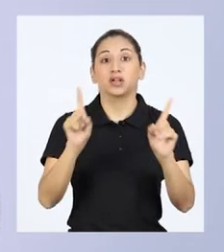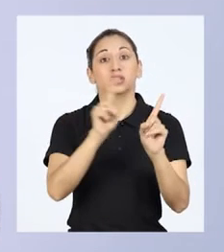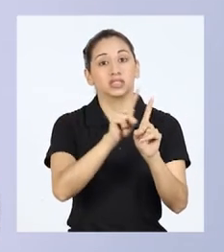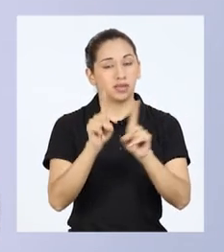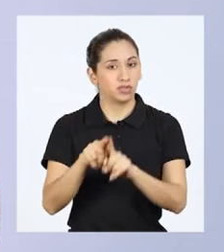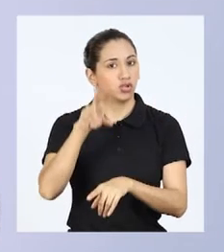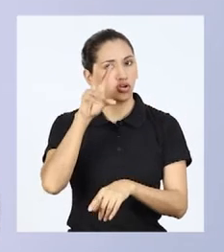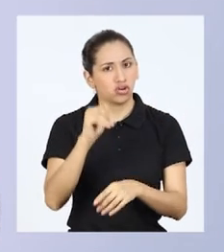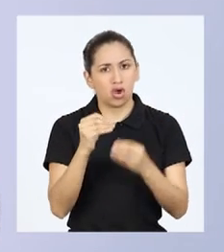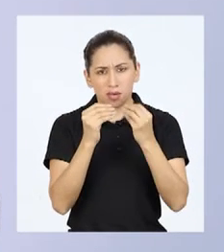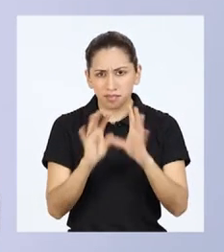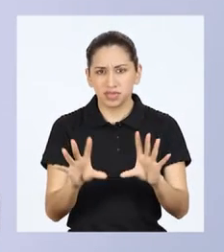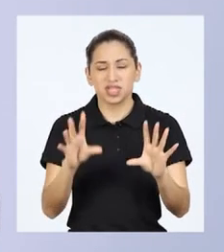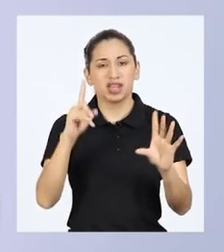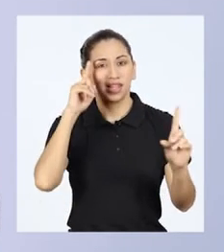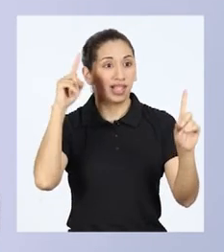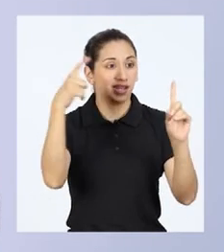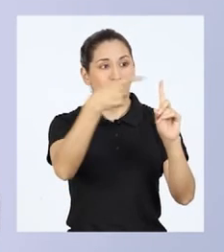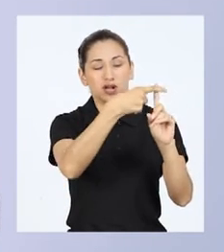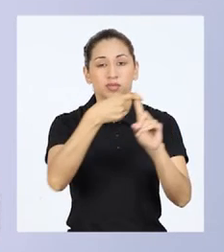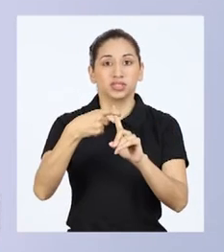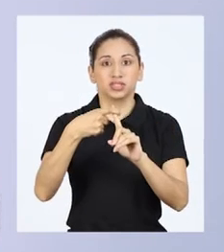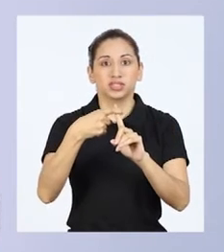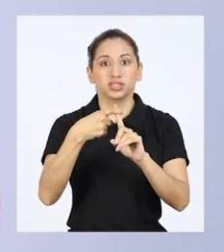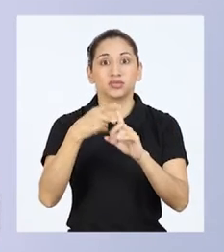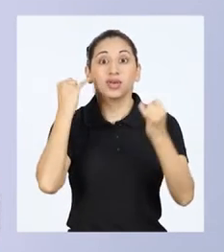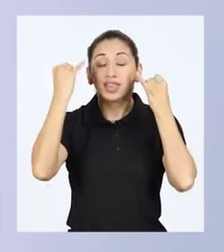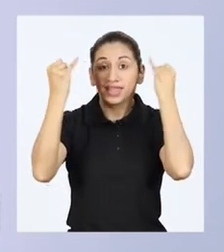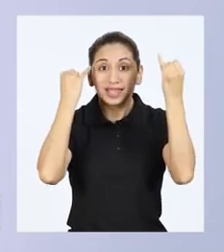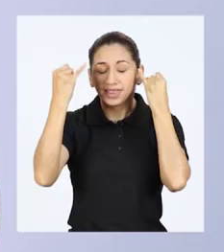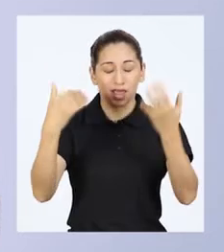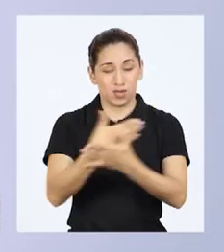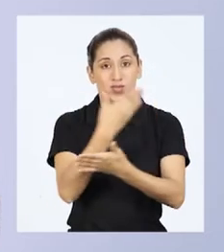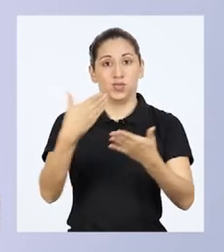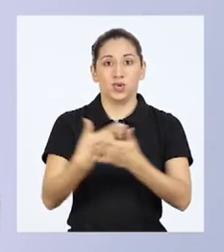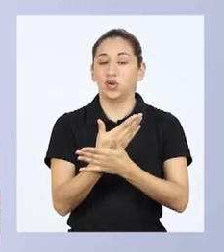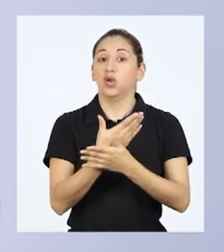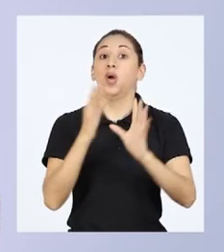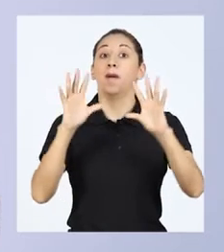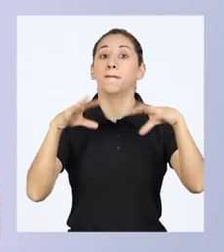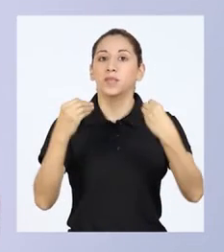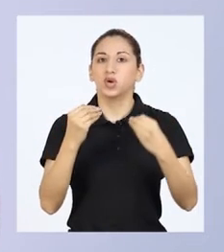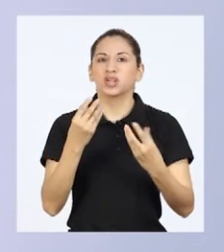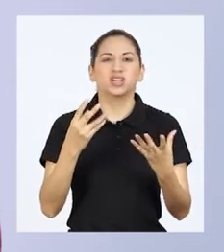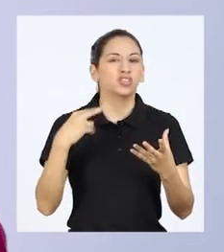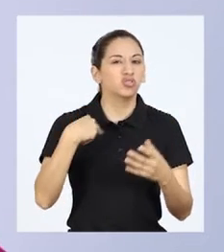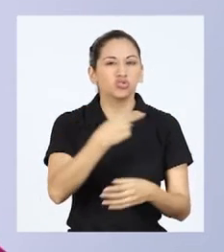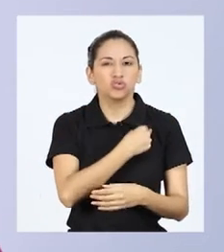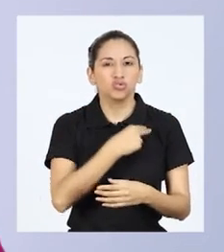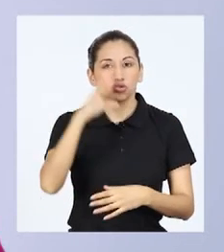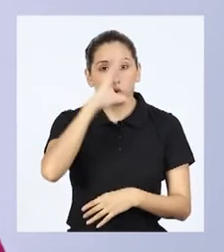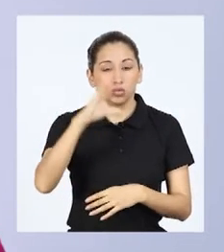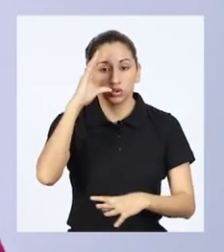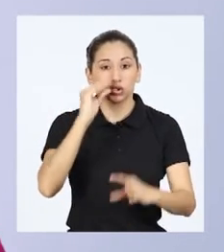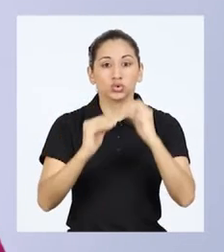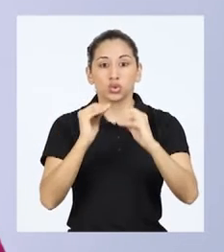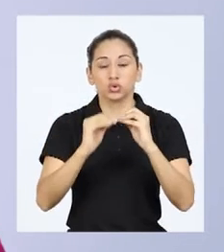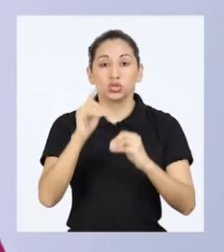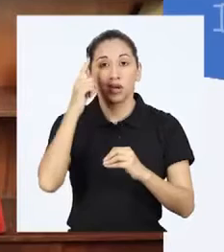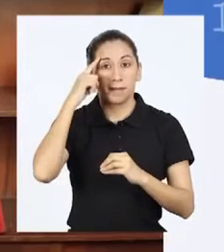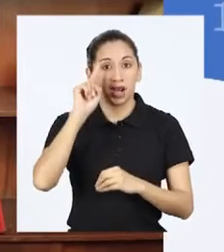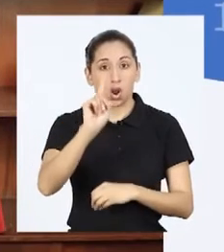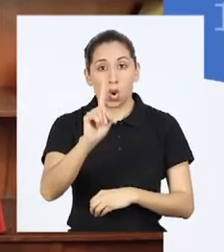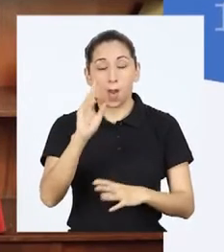no perder de vista el reto creativo, porque lo que buscamos es generar soluciones para un